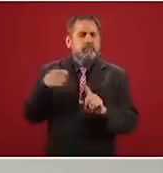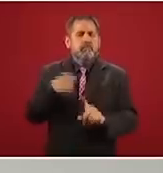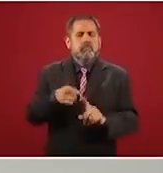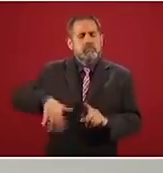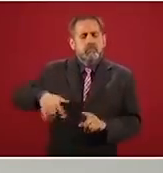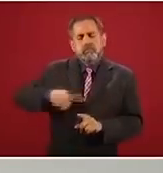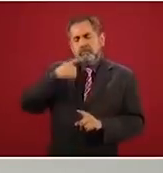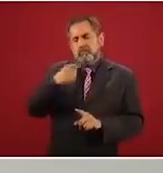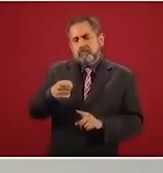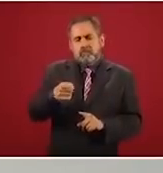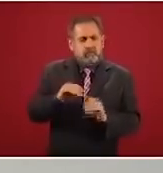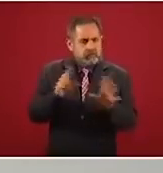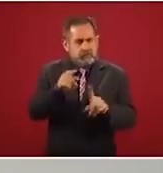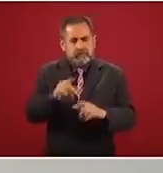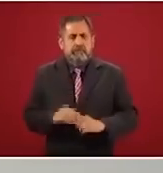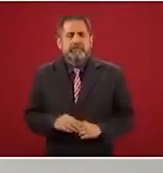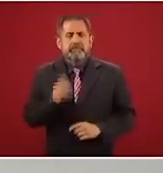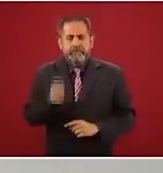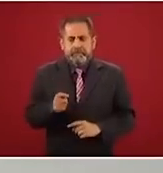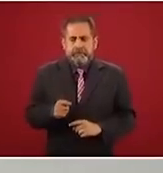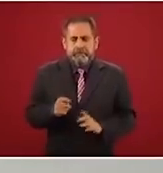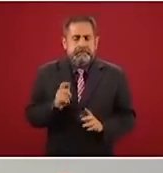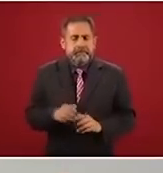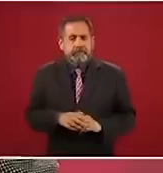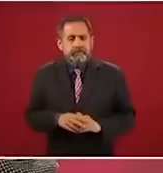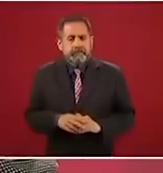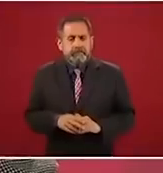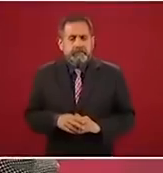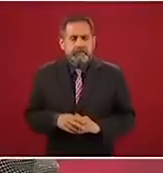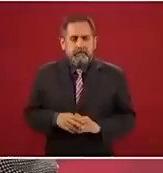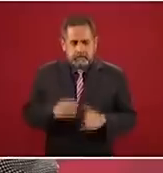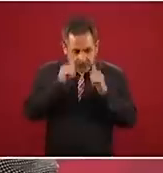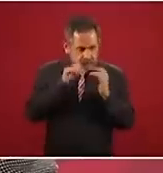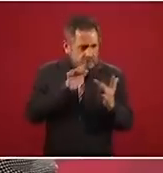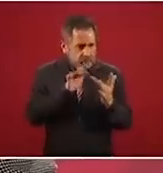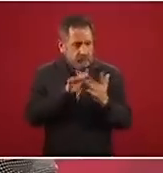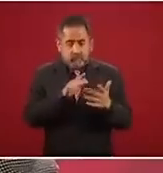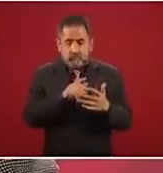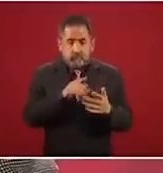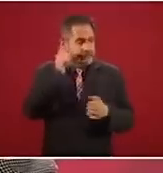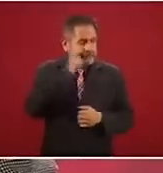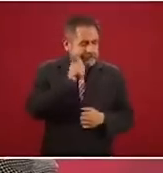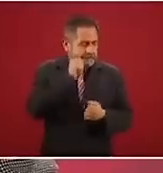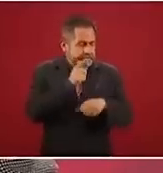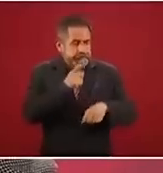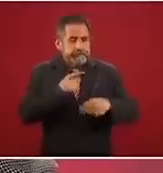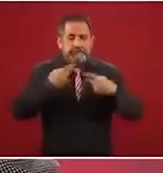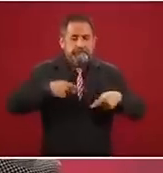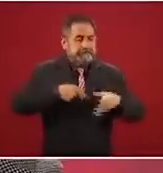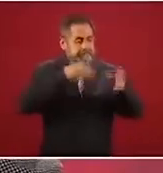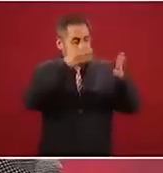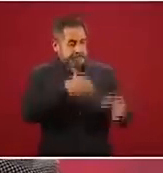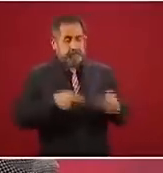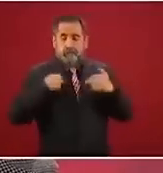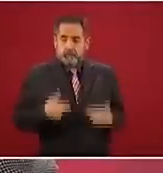señalado muy claro, es el estar viendo al paciente siempre, al ser humano.